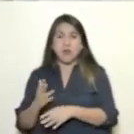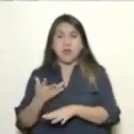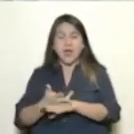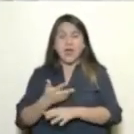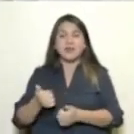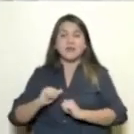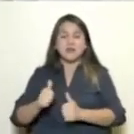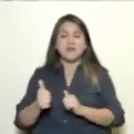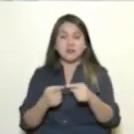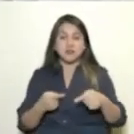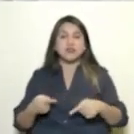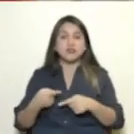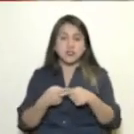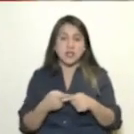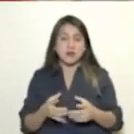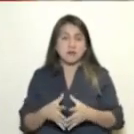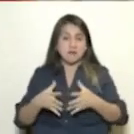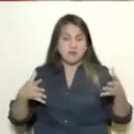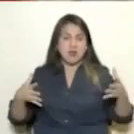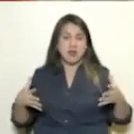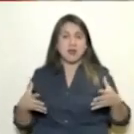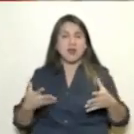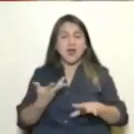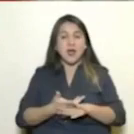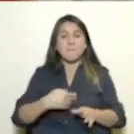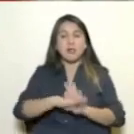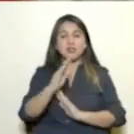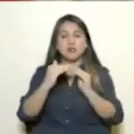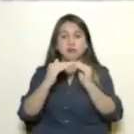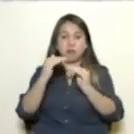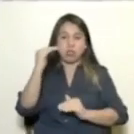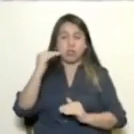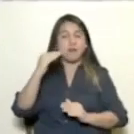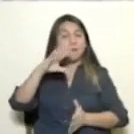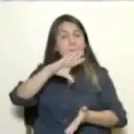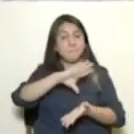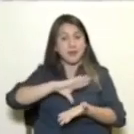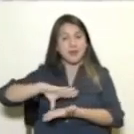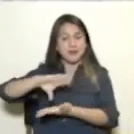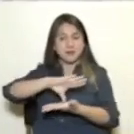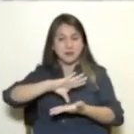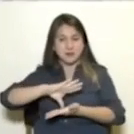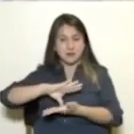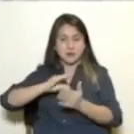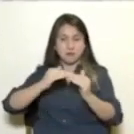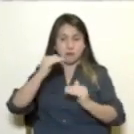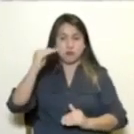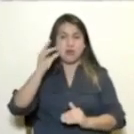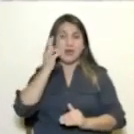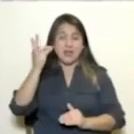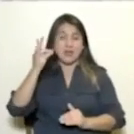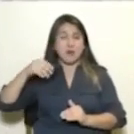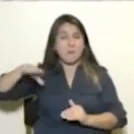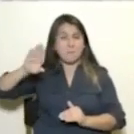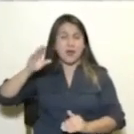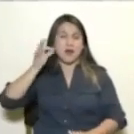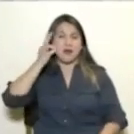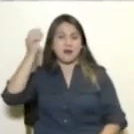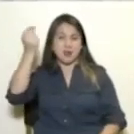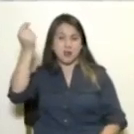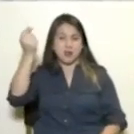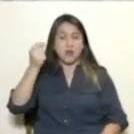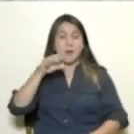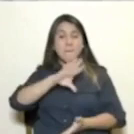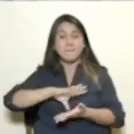social de una gran envergadura. Porque hay mayor desigualdad entre los países, los ricos se van a recuperar, los países